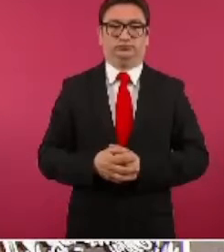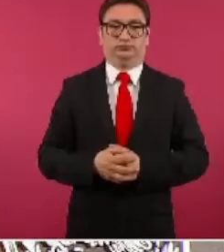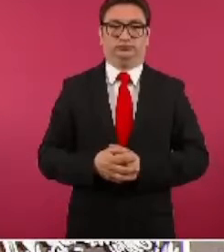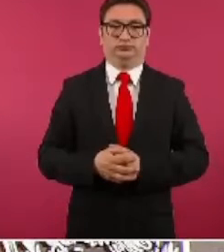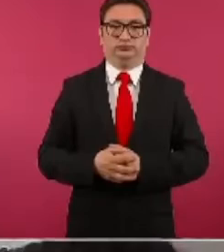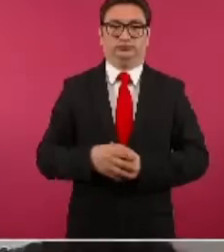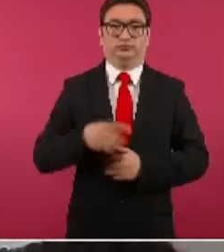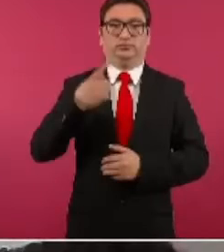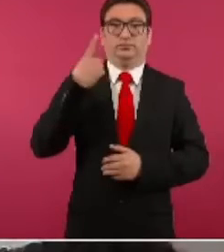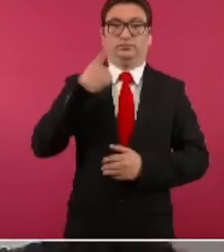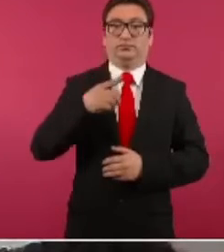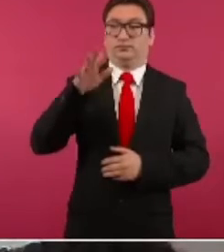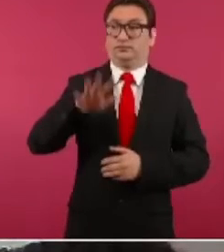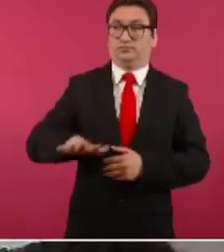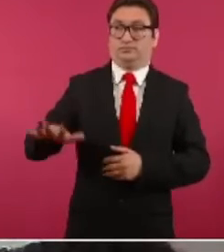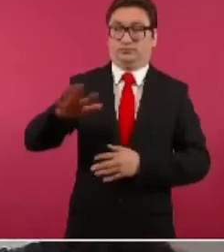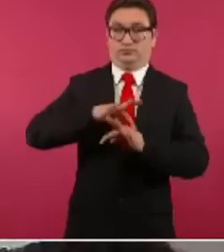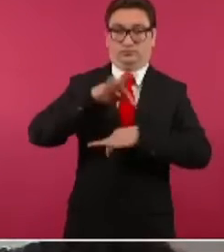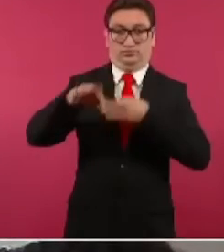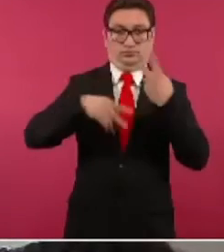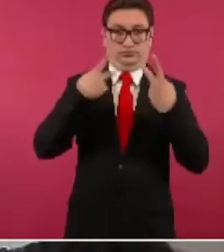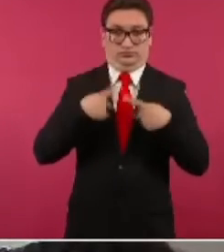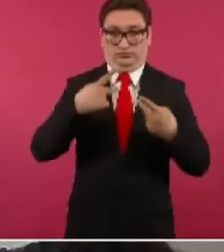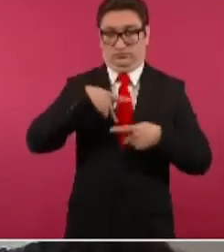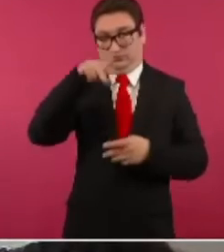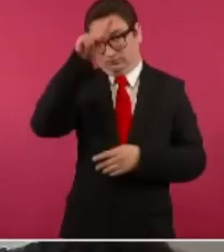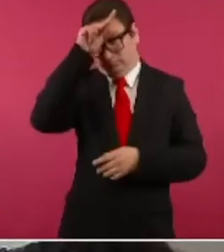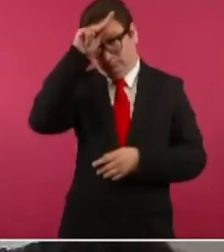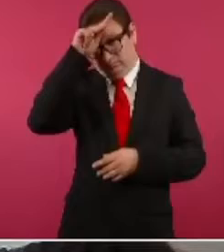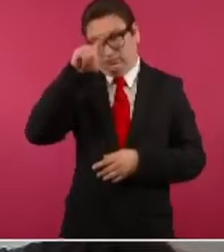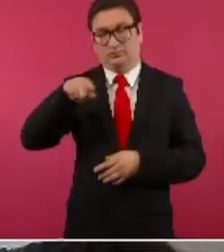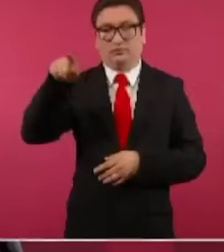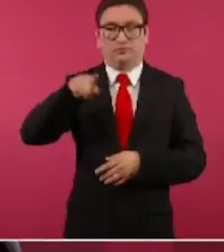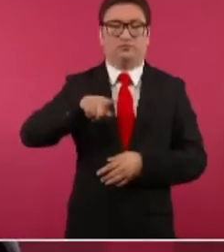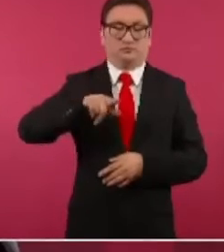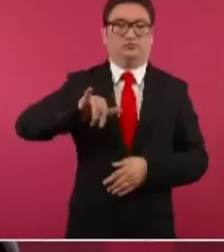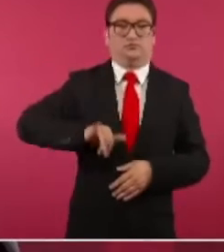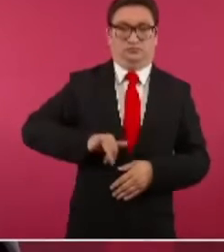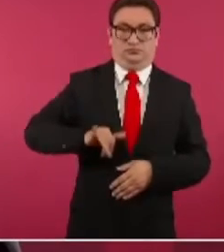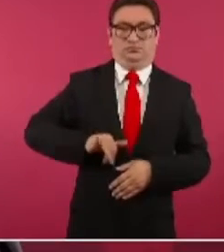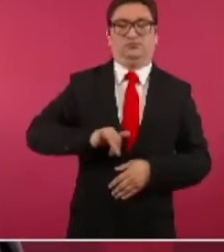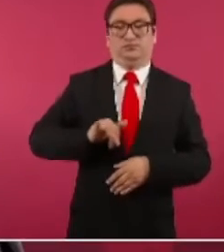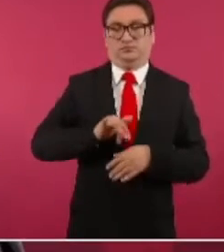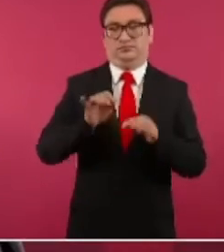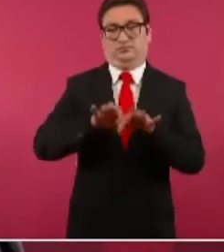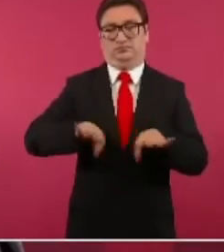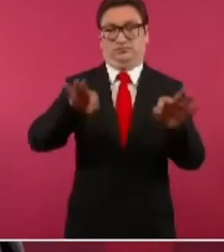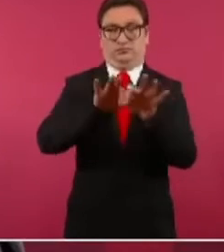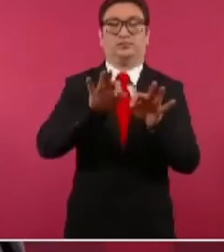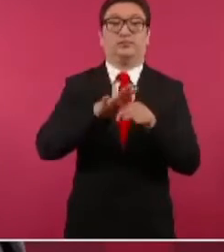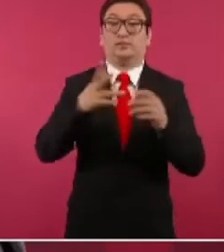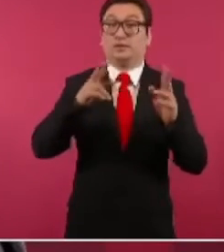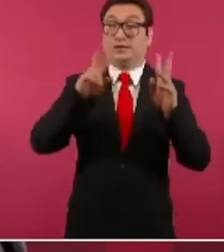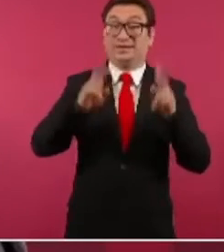para todo el pueblo peruano, no es un asunto partidista,